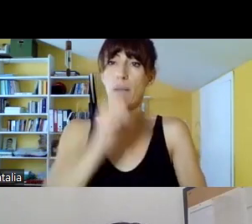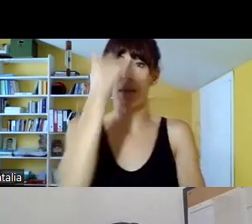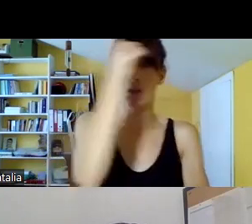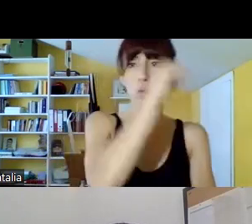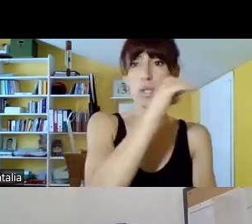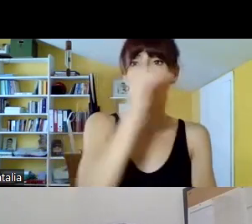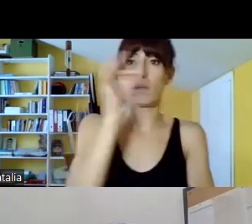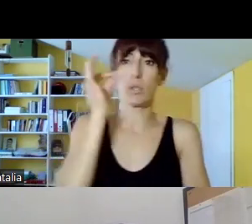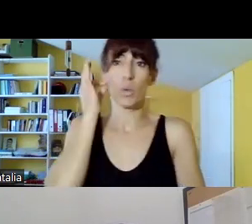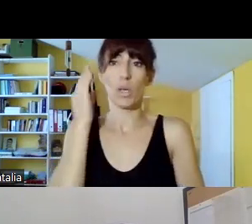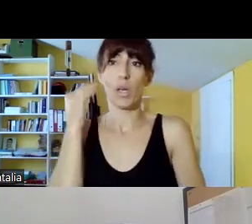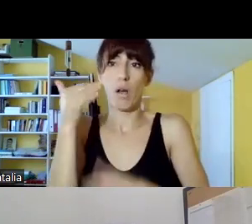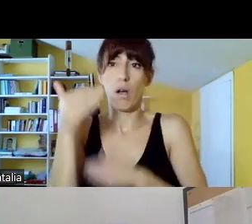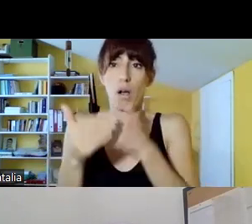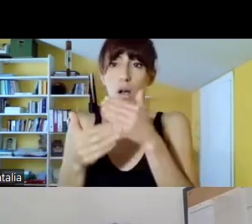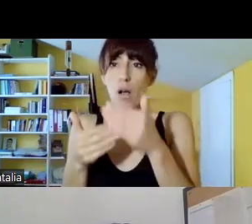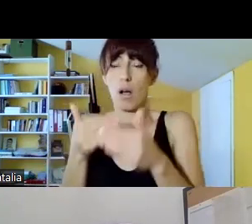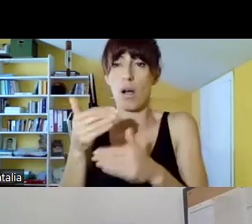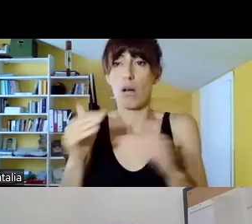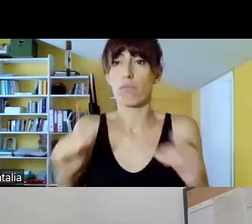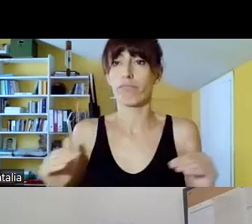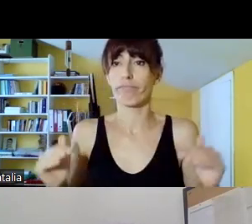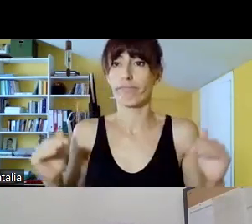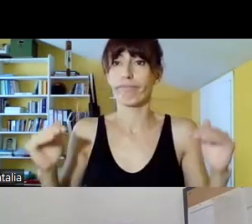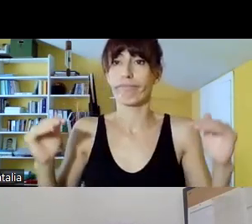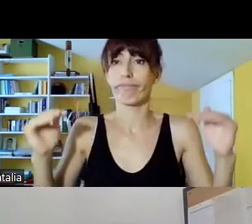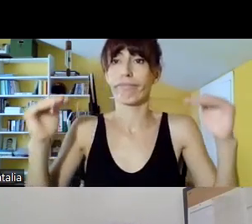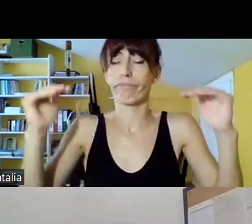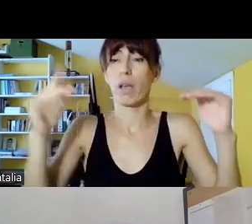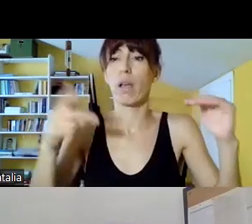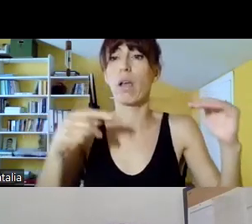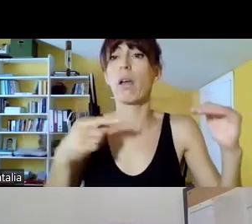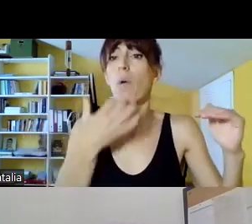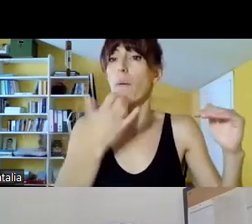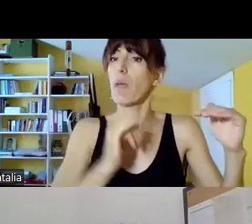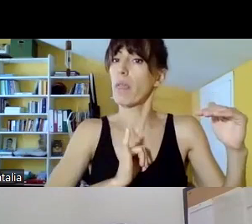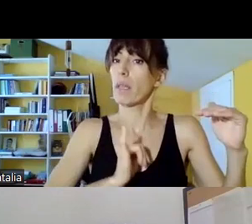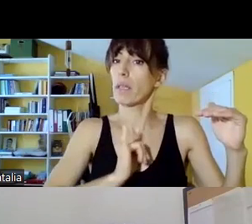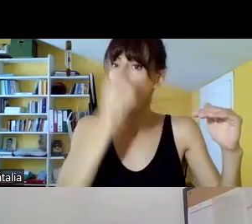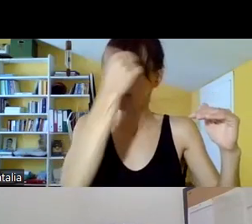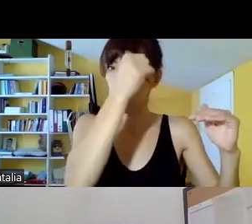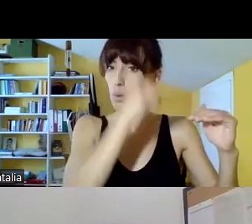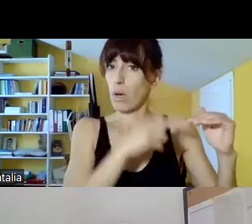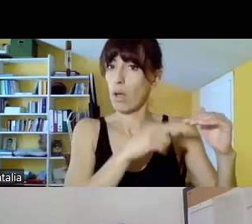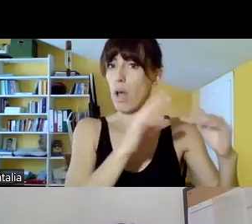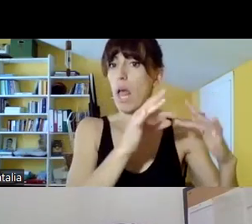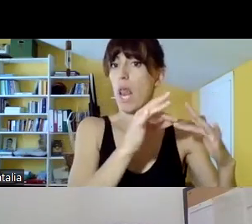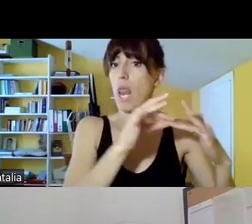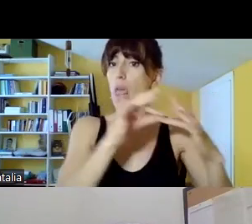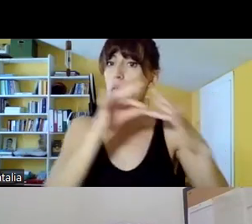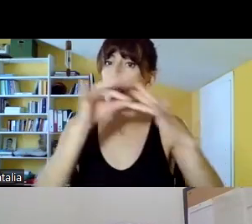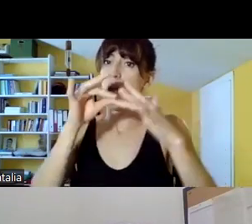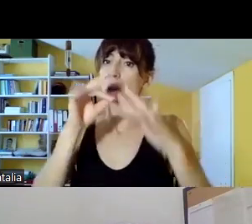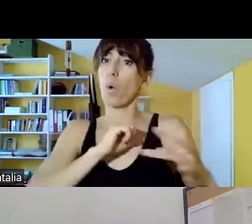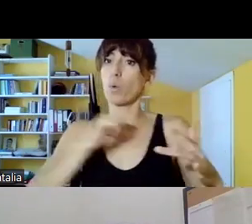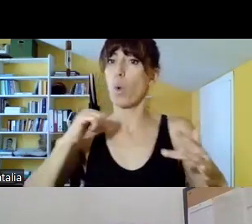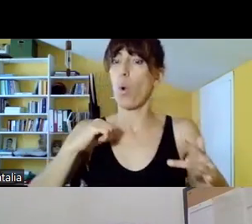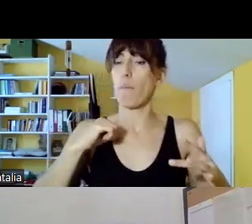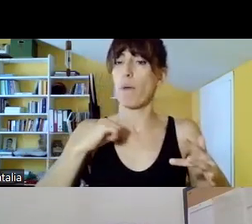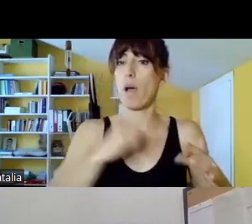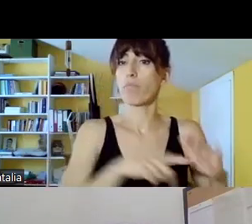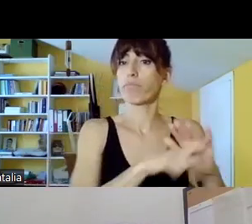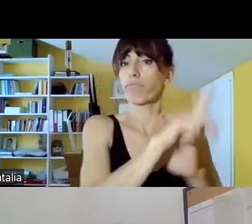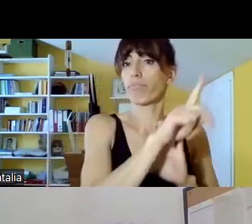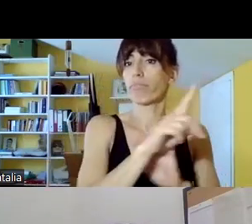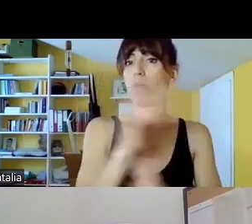femeninas. Mientras que la identidad masculina se ha basado en el liderazgo y en la autonomía, la femenina